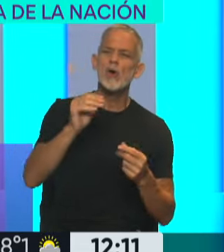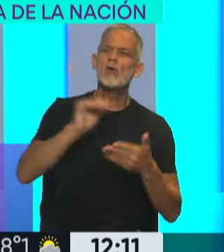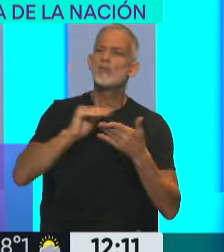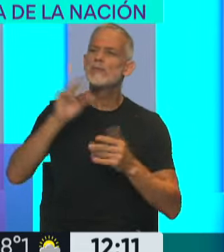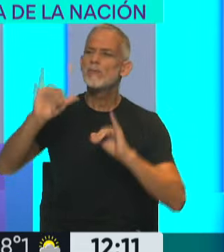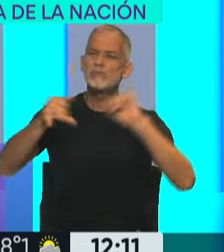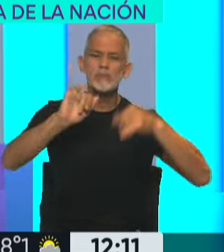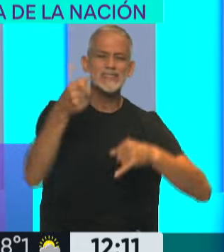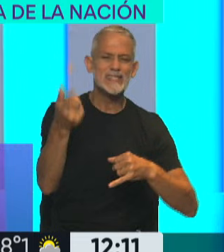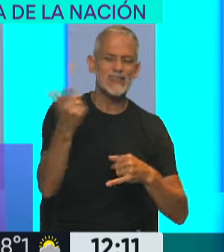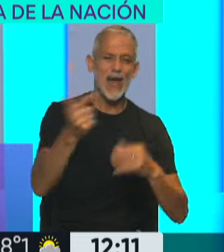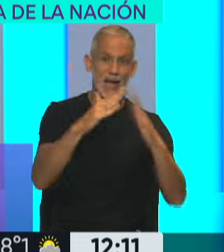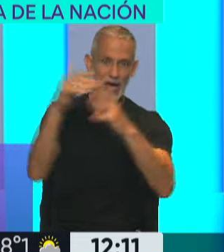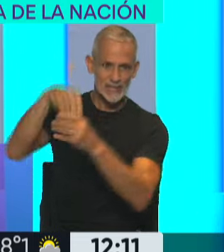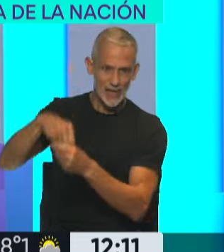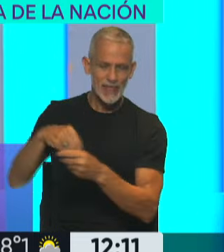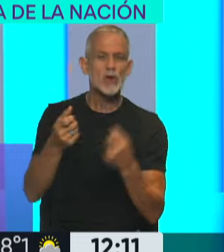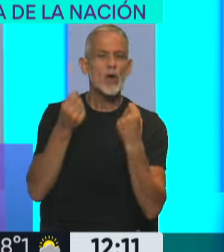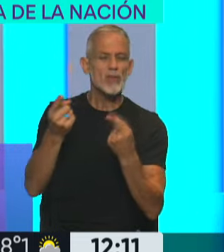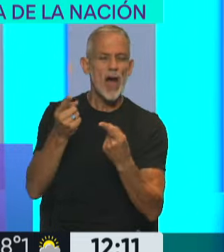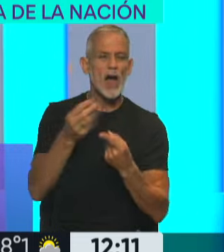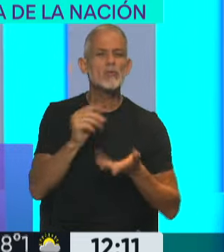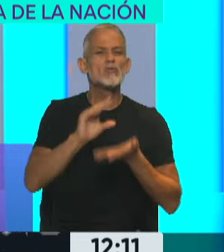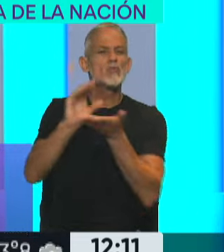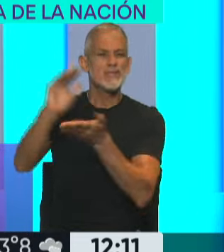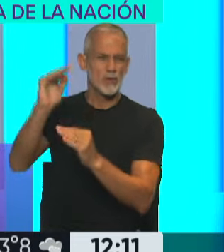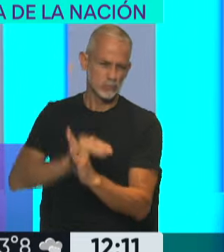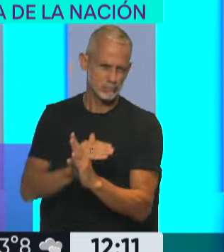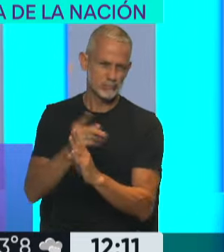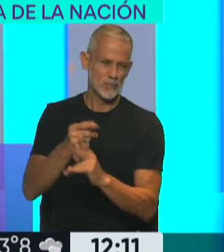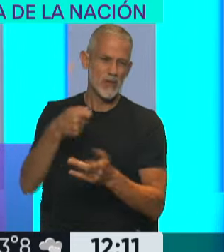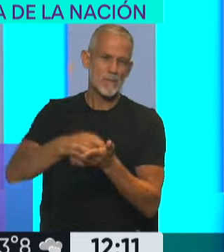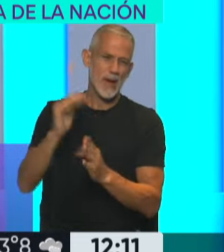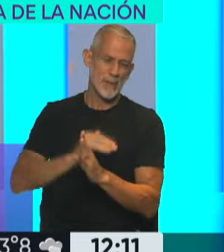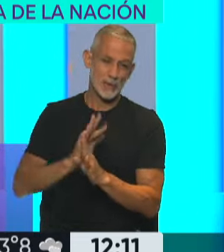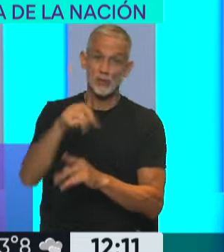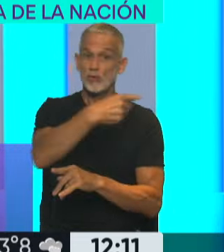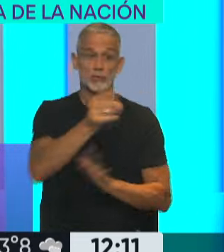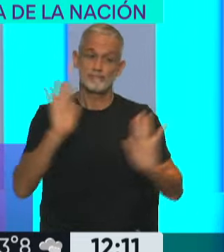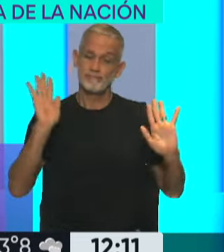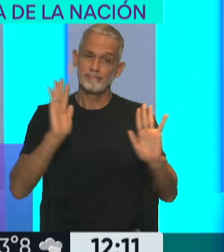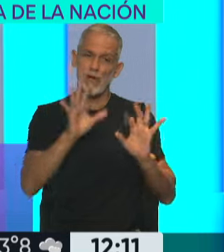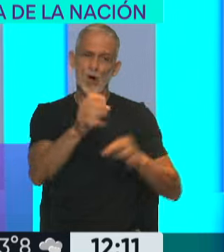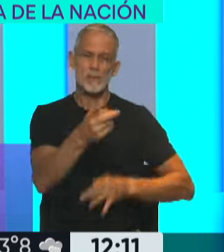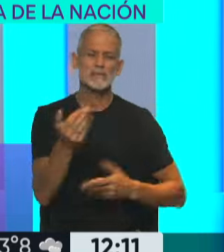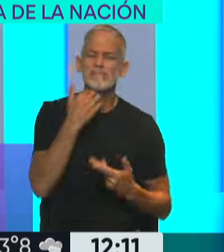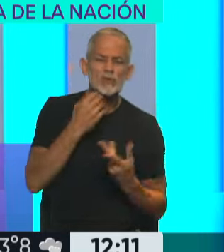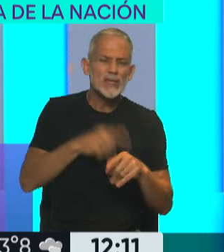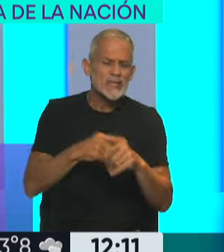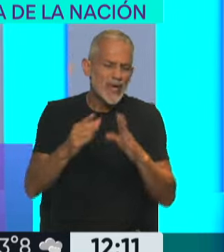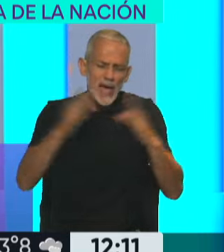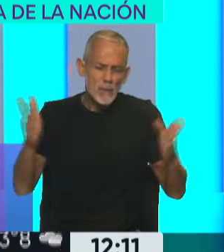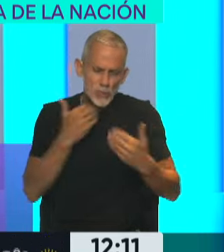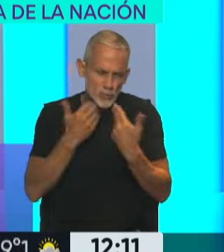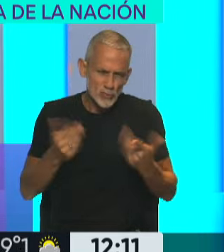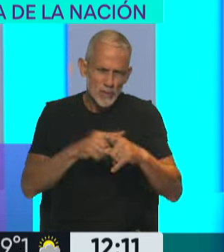usuarios residenciales que van a tener acceso a un subsidio y el resto, no sé en qué plazo, eso todavía